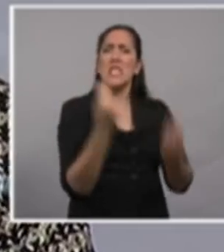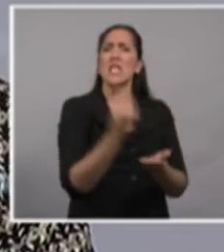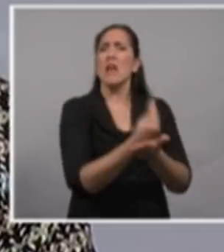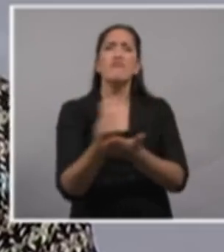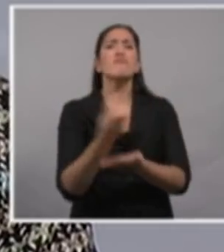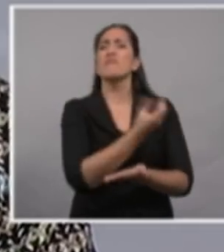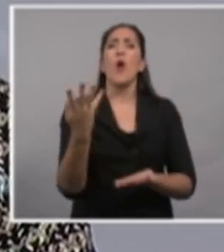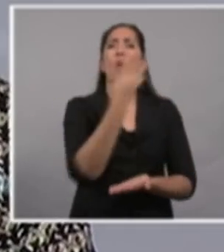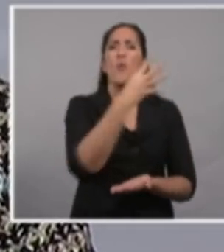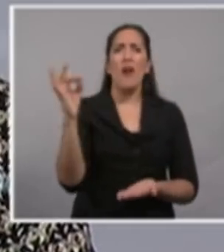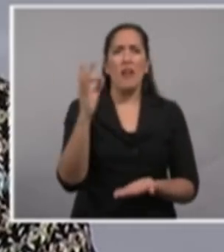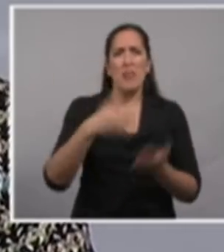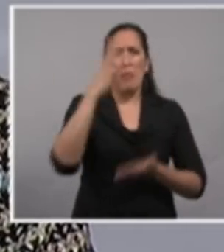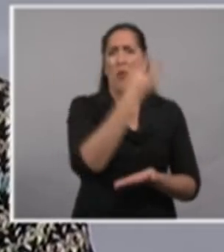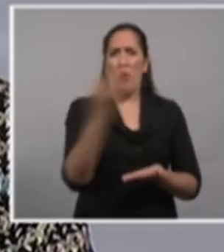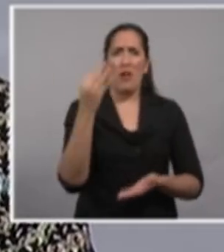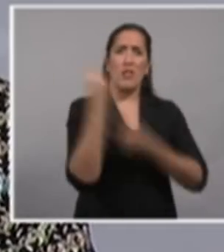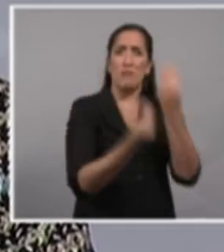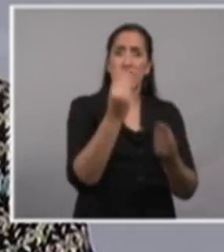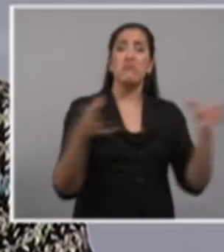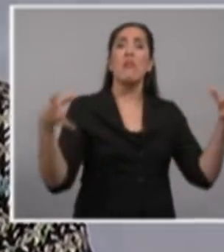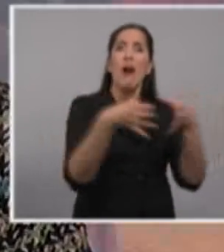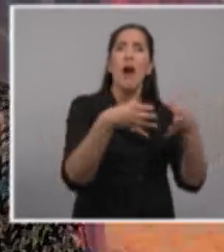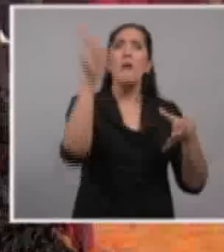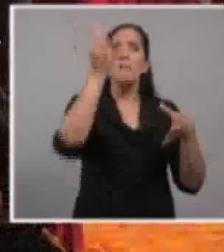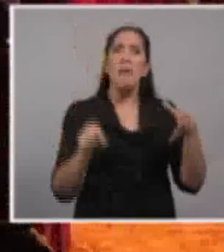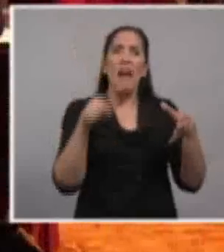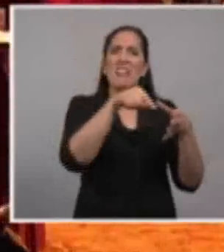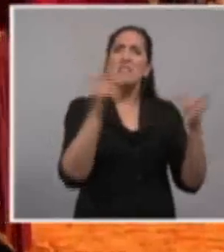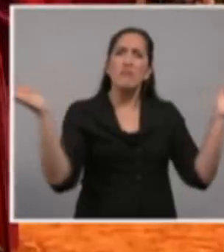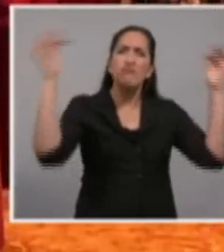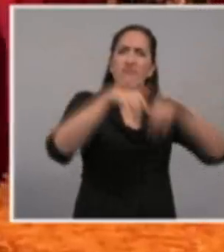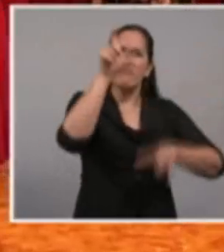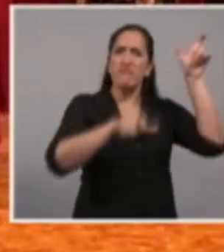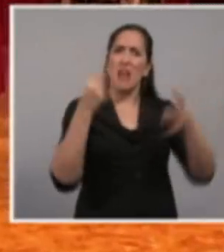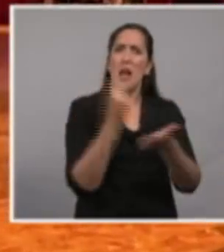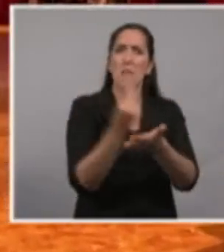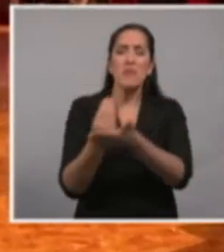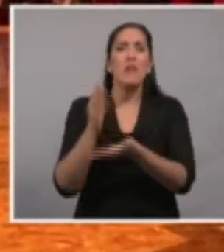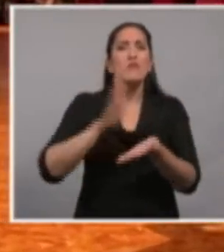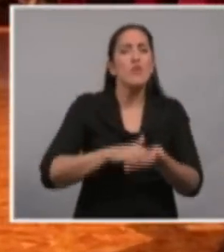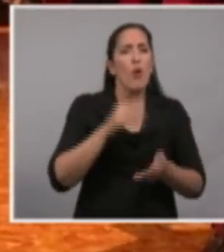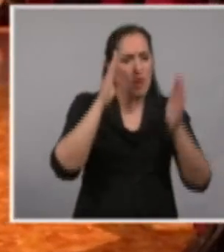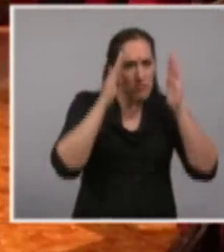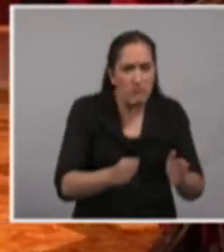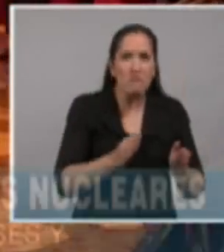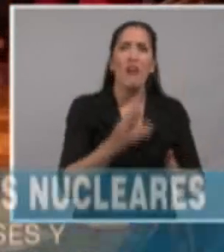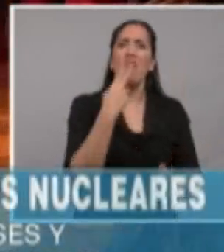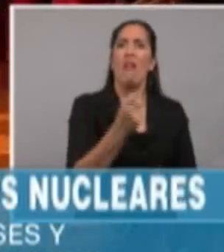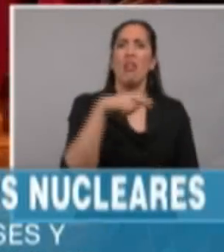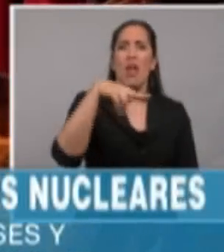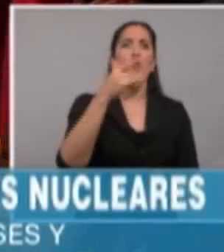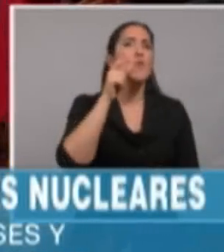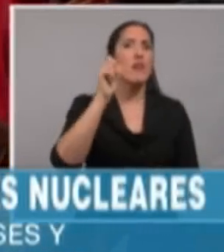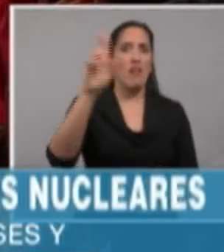integran el grupo de países proveedores de materia nuclear, de la cual, por supuesto, nuestro